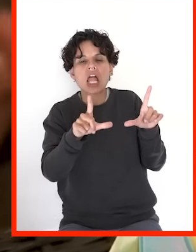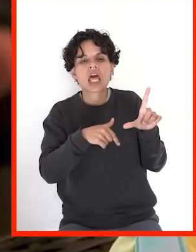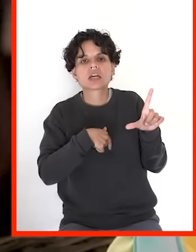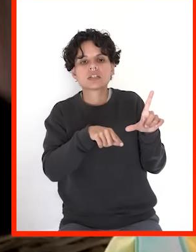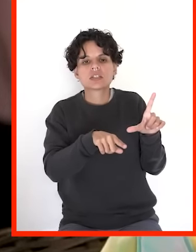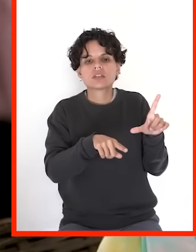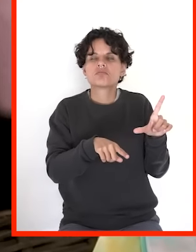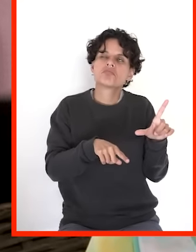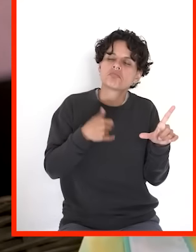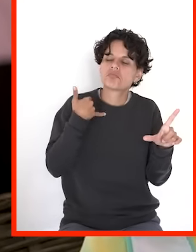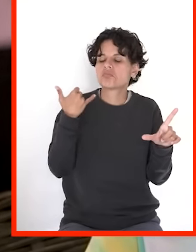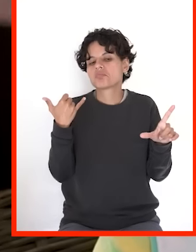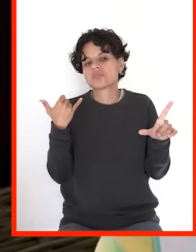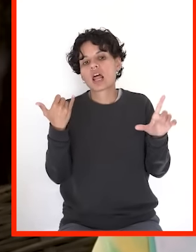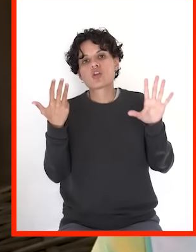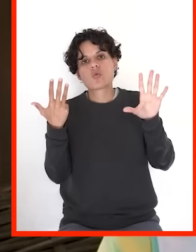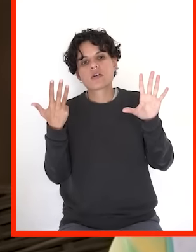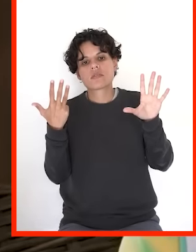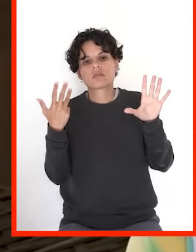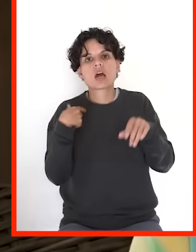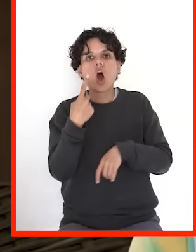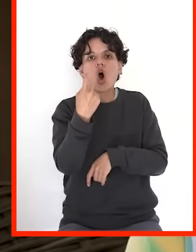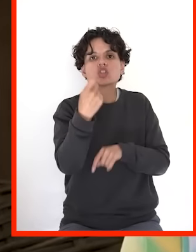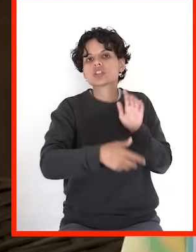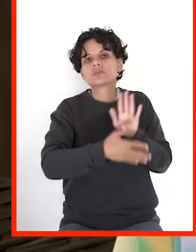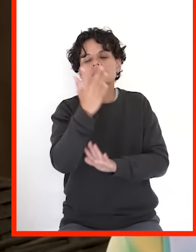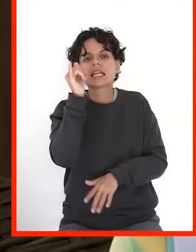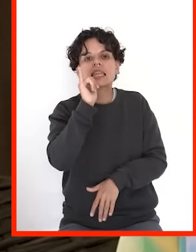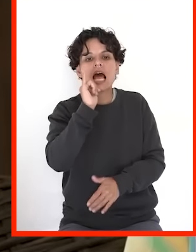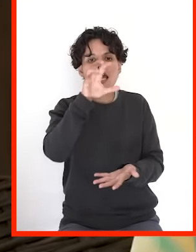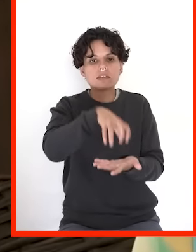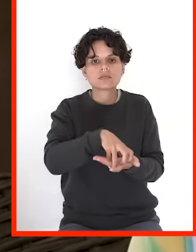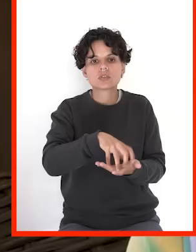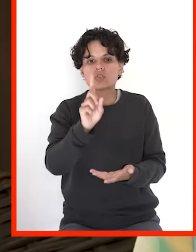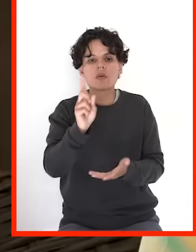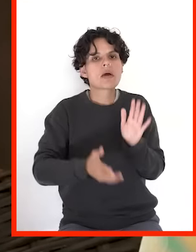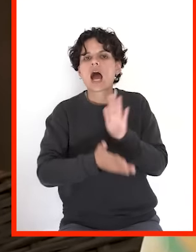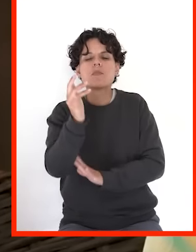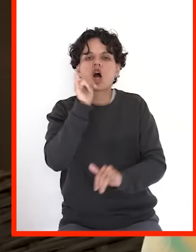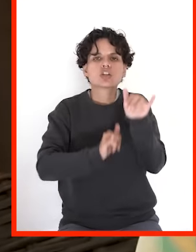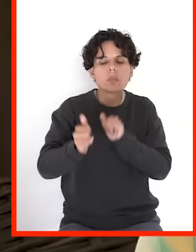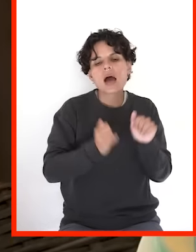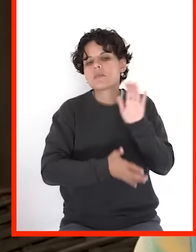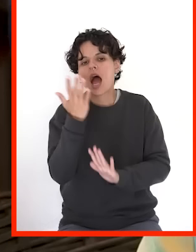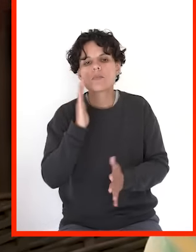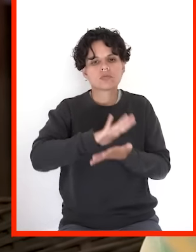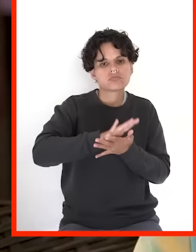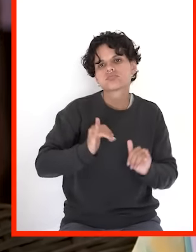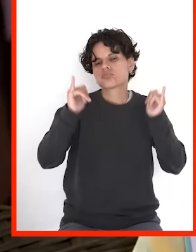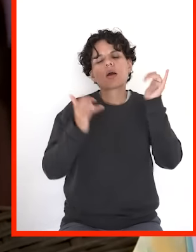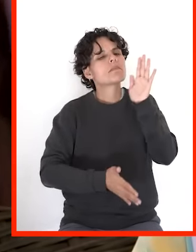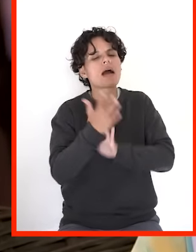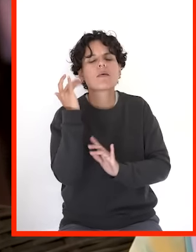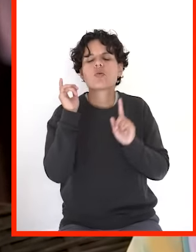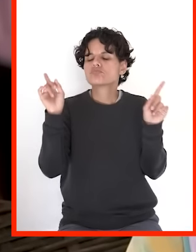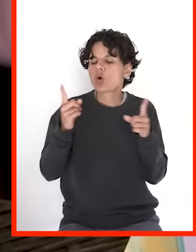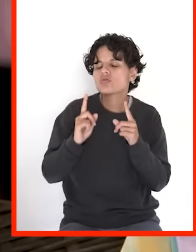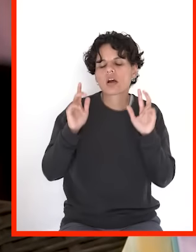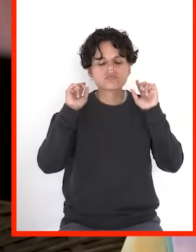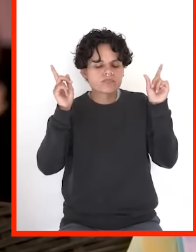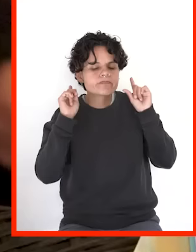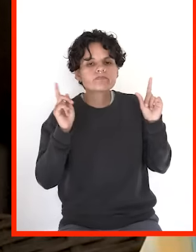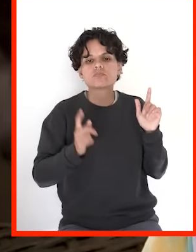Las 9. Ya, a las 11 te espero en Plaza Italia. ¿Para dónde? Vamos a ir a tomarnos algo, vamos a ir a vacilar, vamos a escuchar música, cualquier cosa. No,